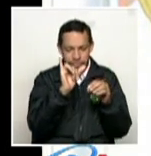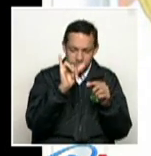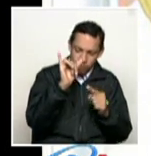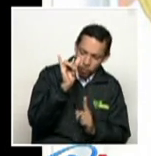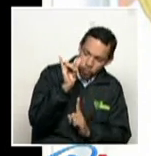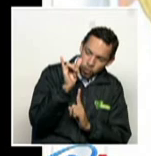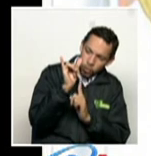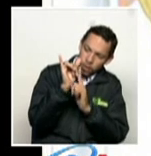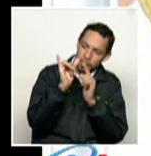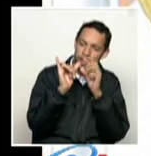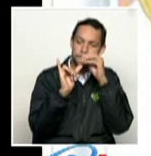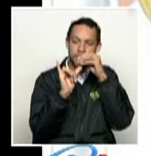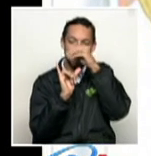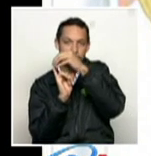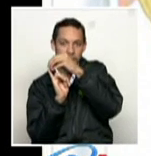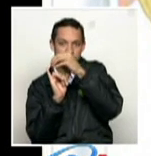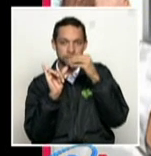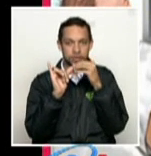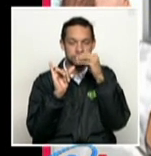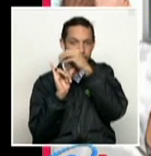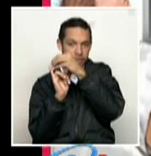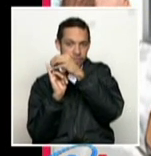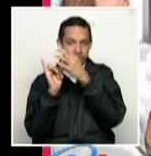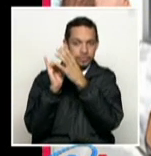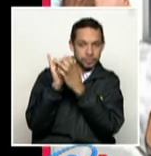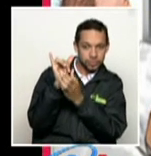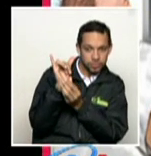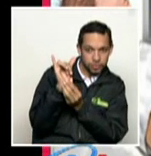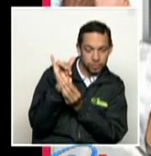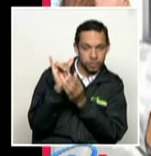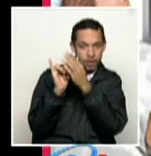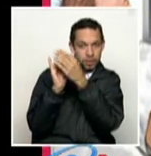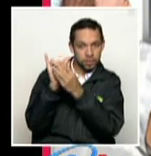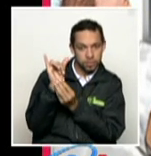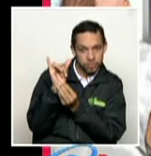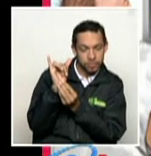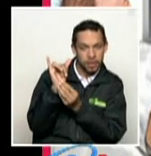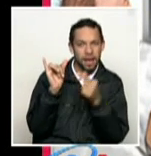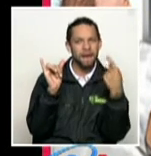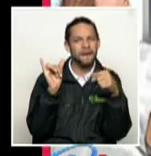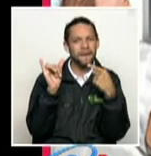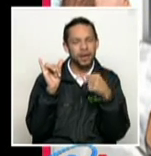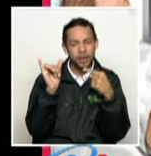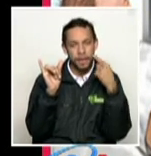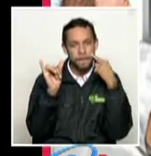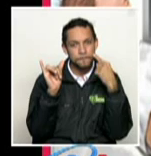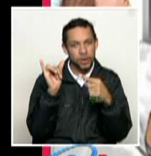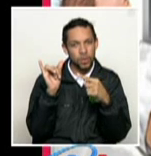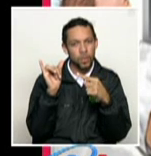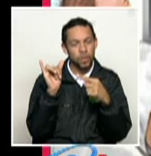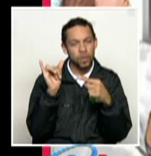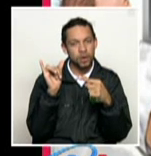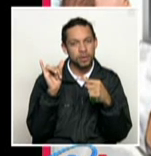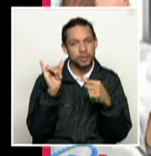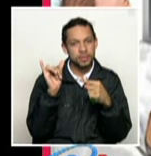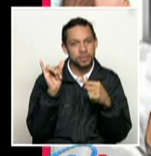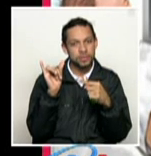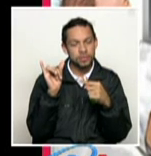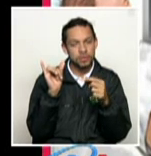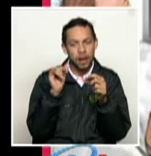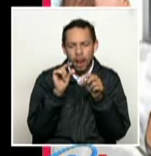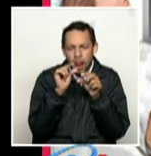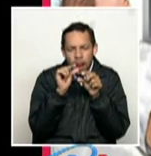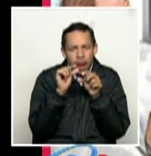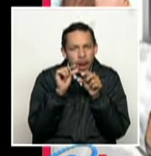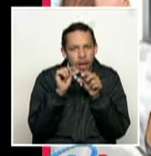está el útero. Pero si devolvemos la anterior, Lina Paola, ahí ustedes ven que con un